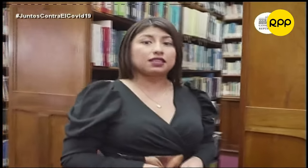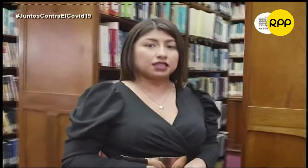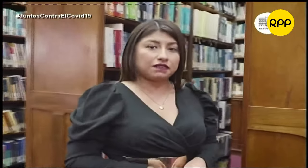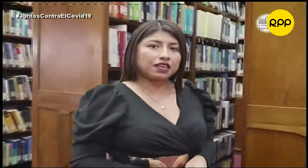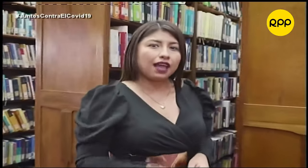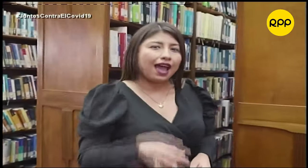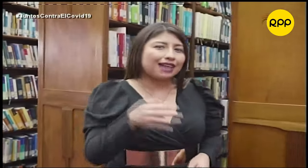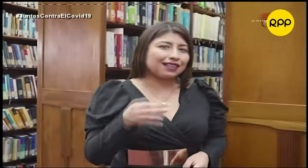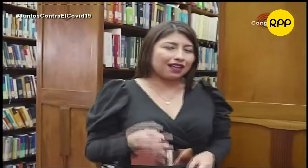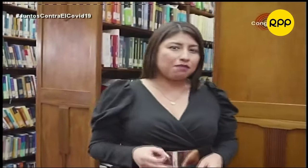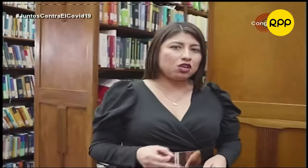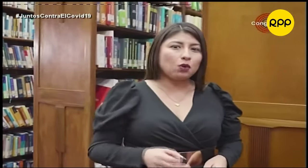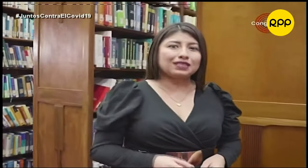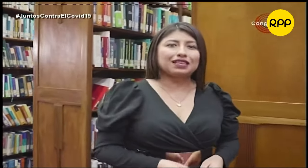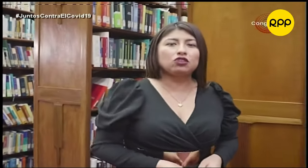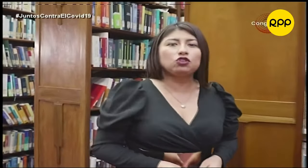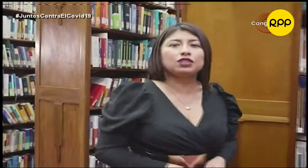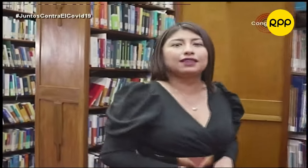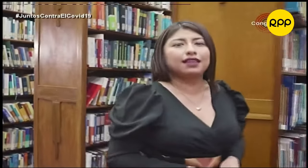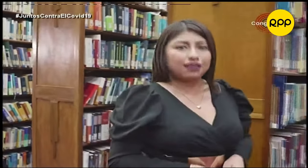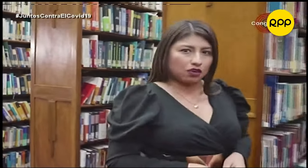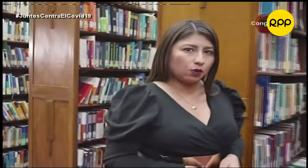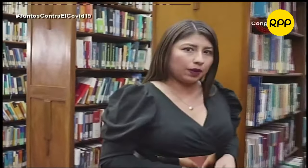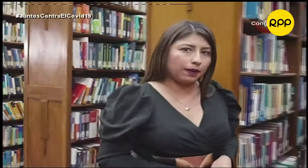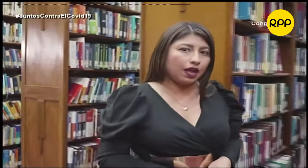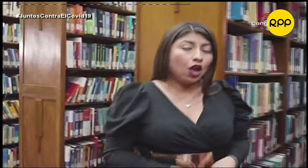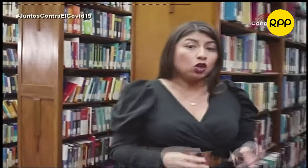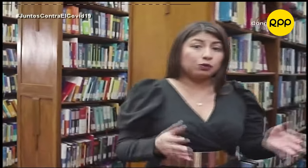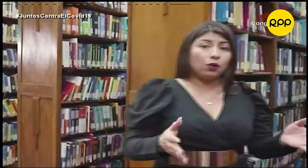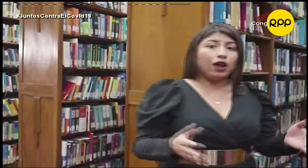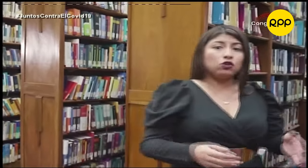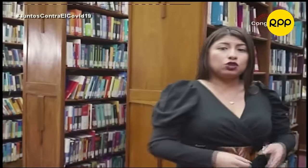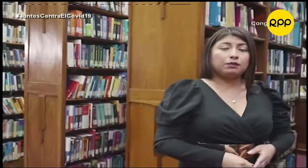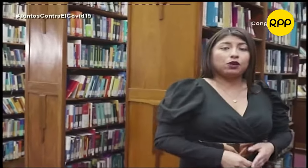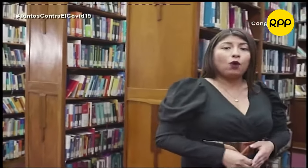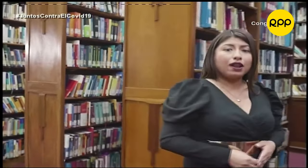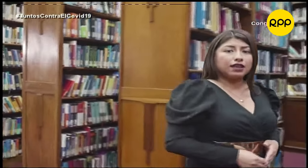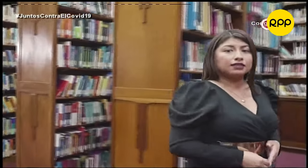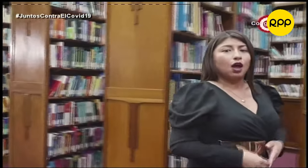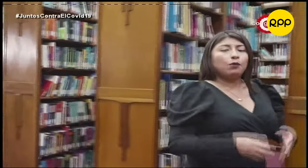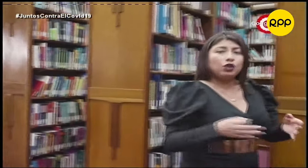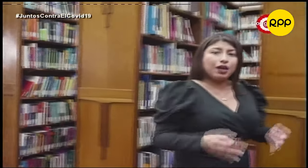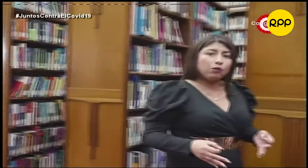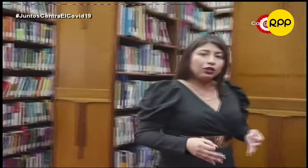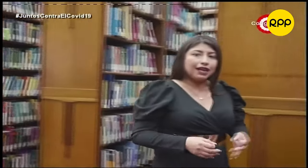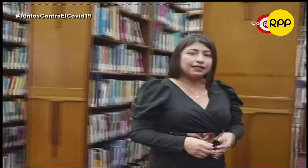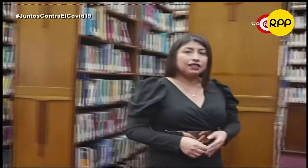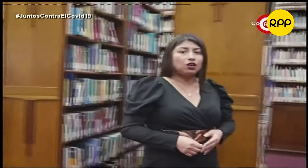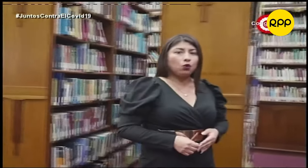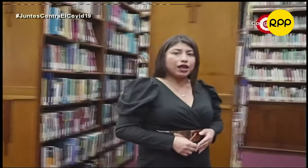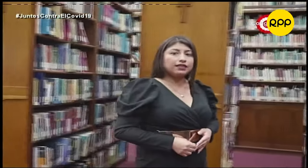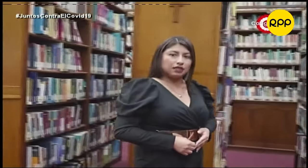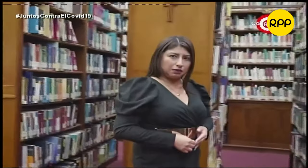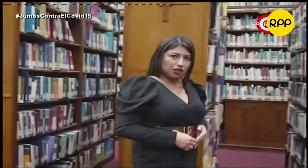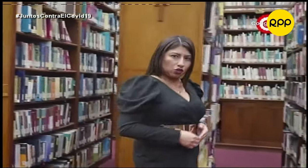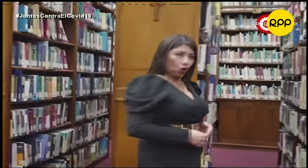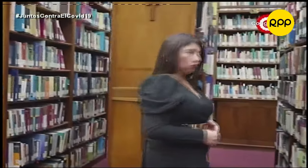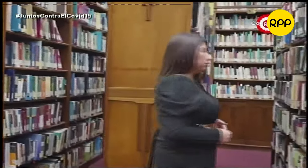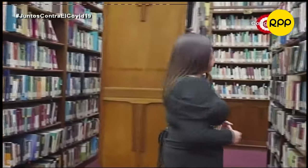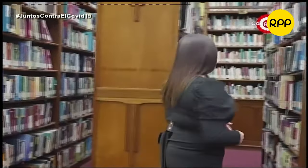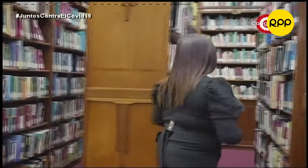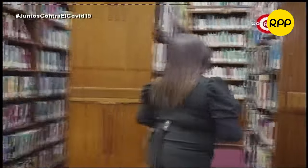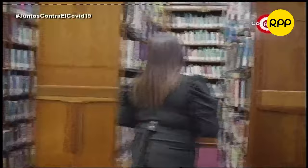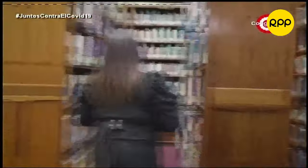leer y escribir, hasta que en 1979 los peruanos y peruanas podían votar sin ninguna